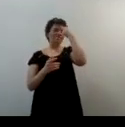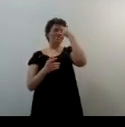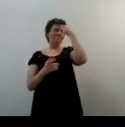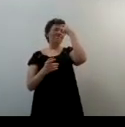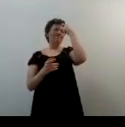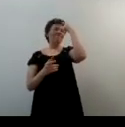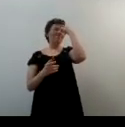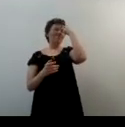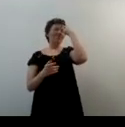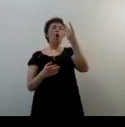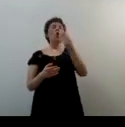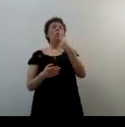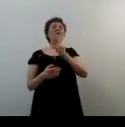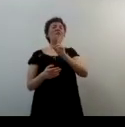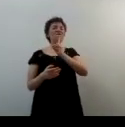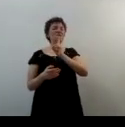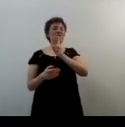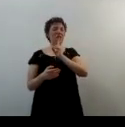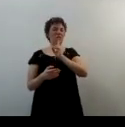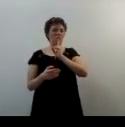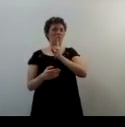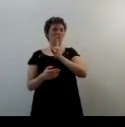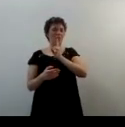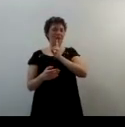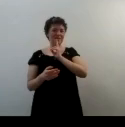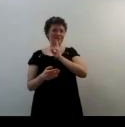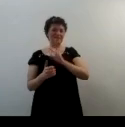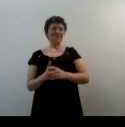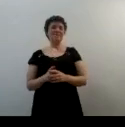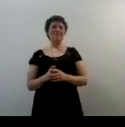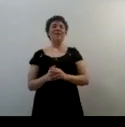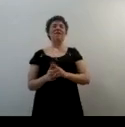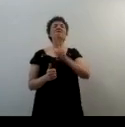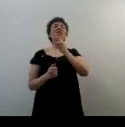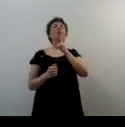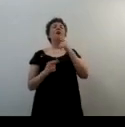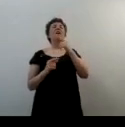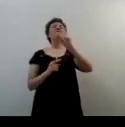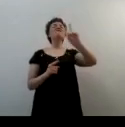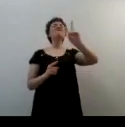verdura, pero hay que insistir.